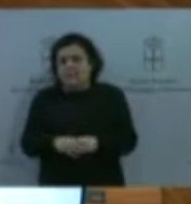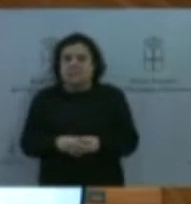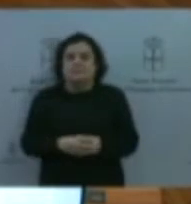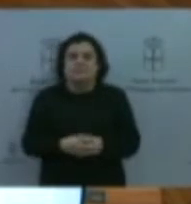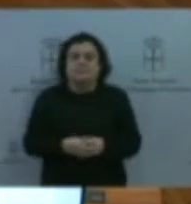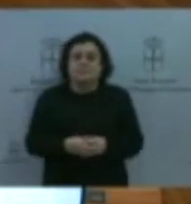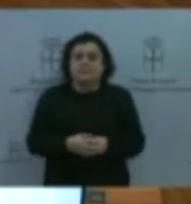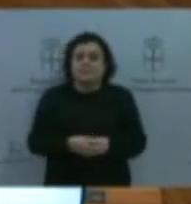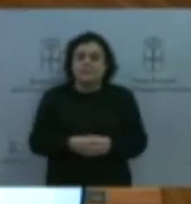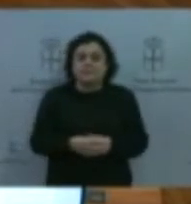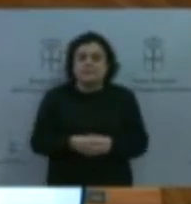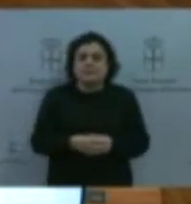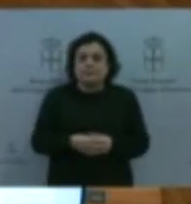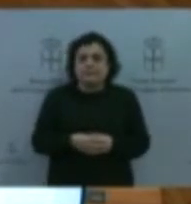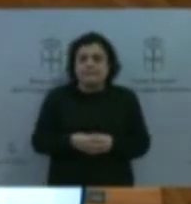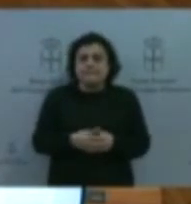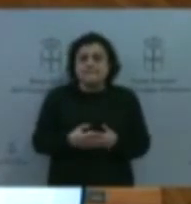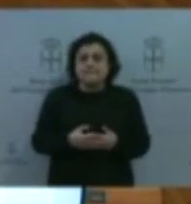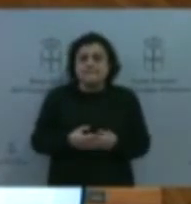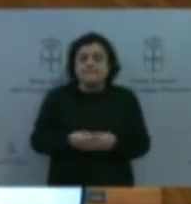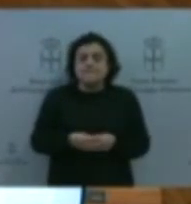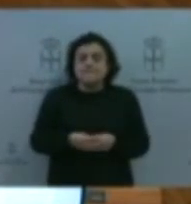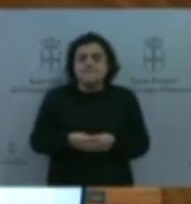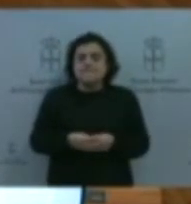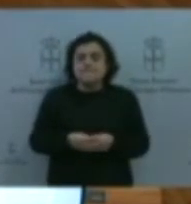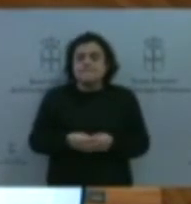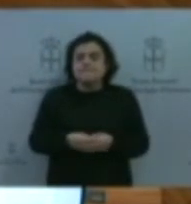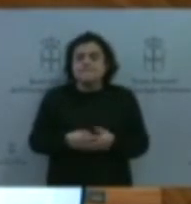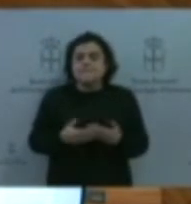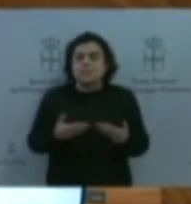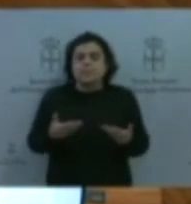Y hay algo que le quiero recalcar aquí.